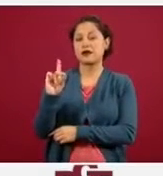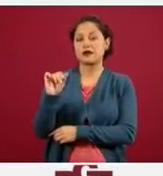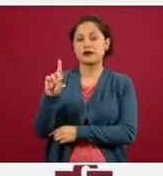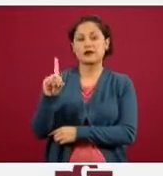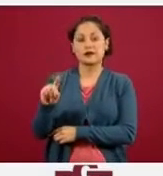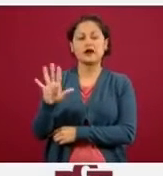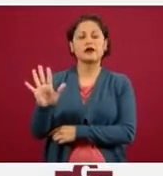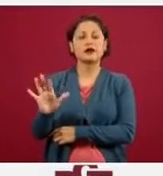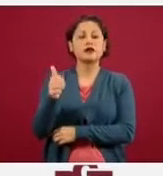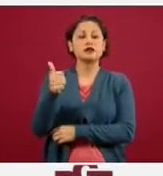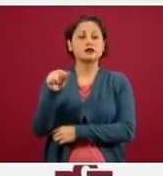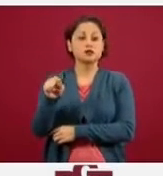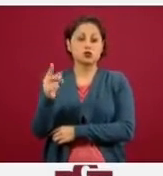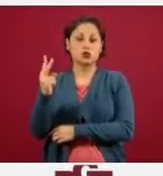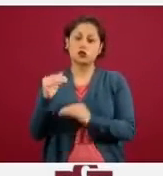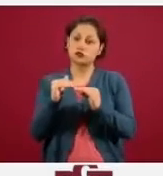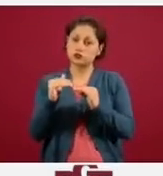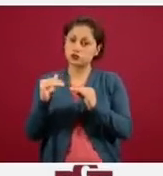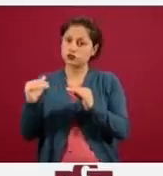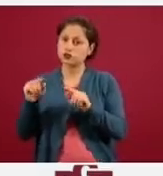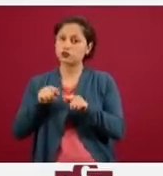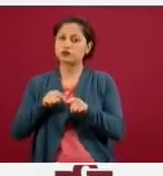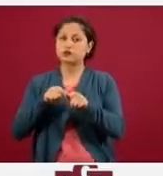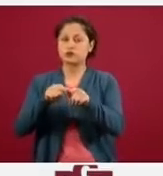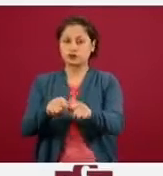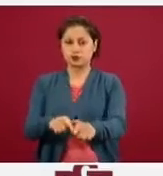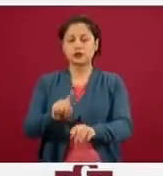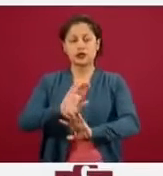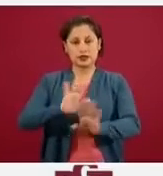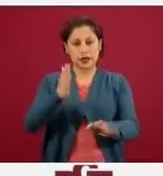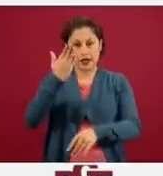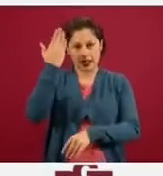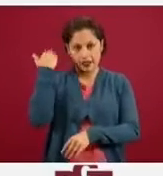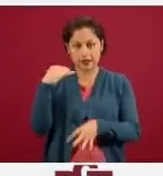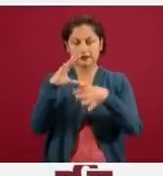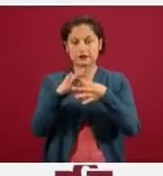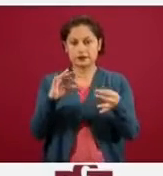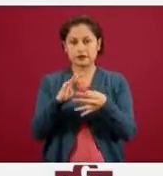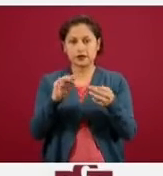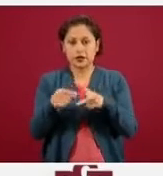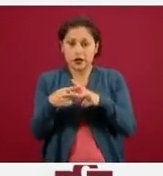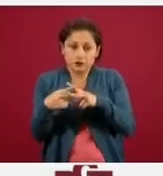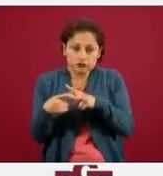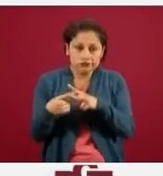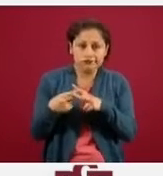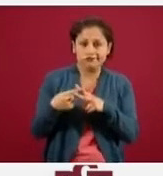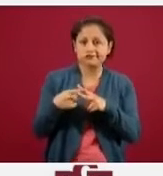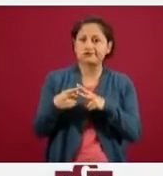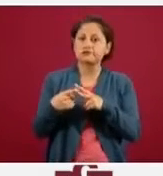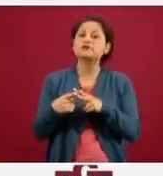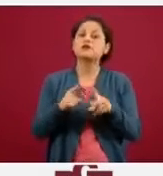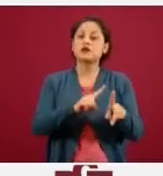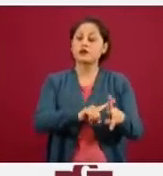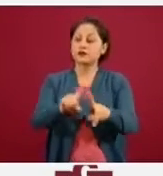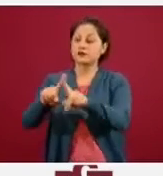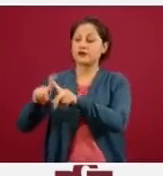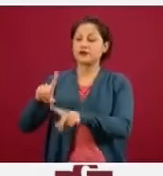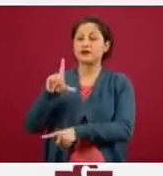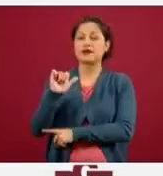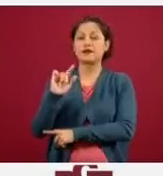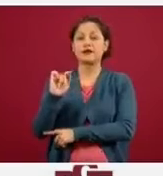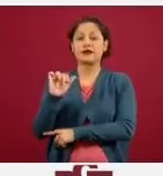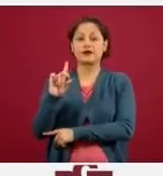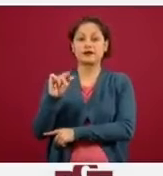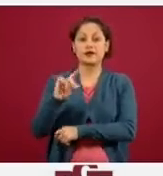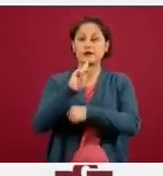un 6.2%, y ya lo comentábamos, es una tasa que promedia las tasas de letalidad que está habiendo en todos los